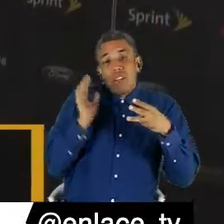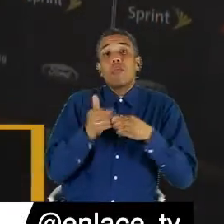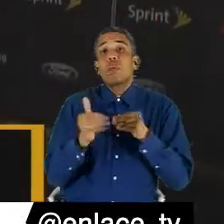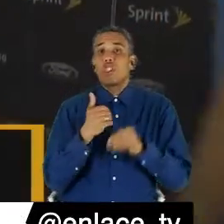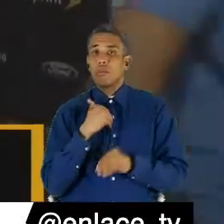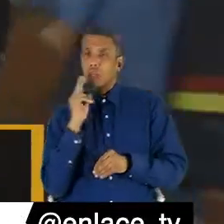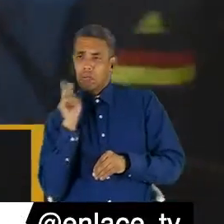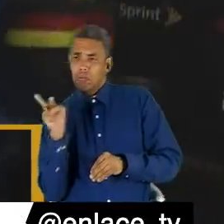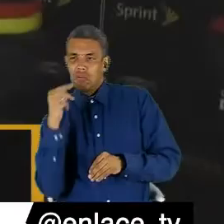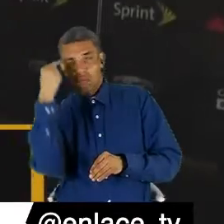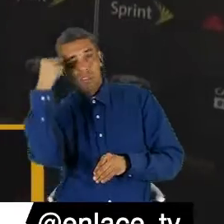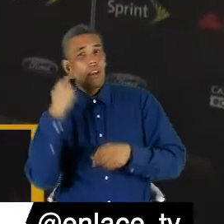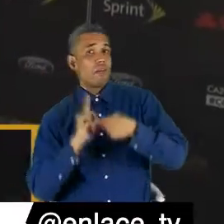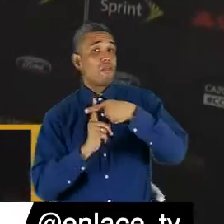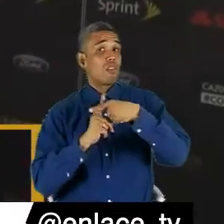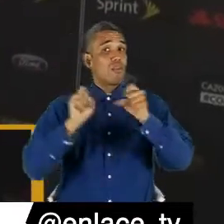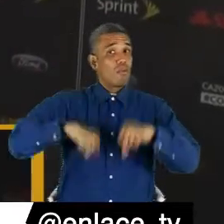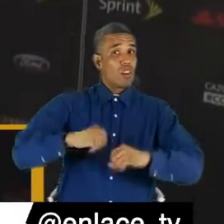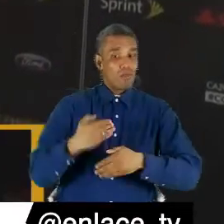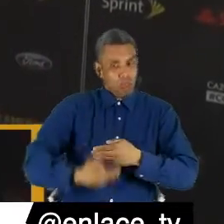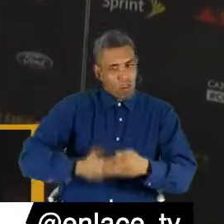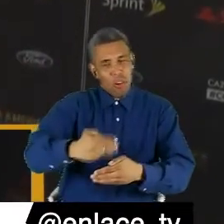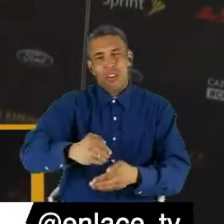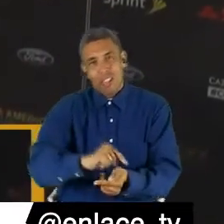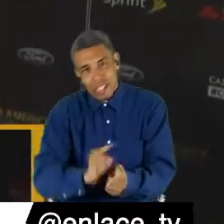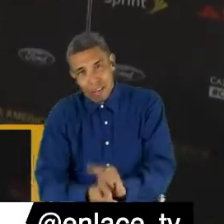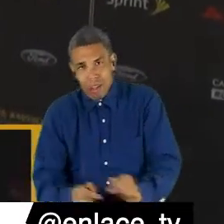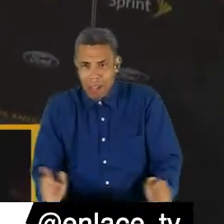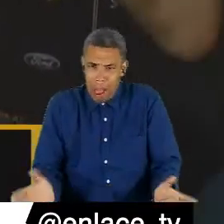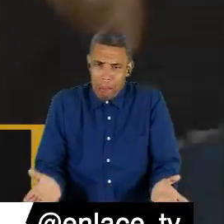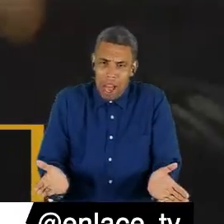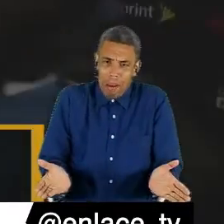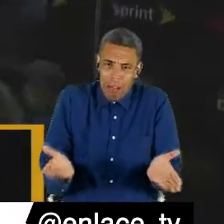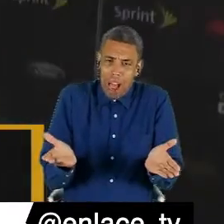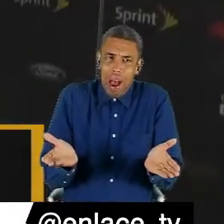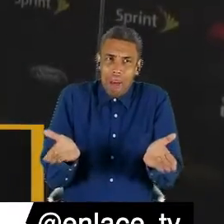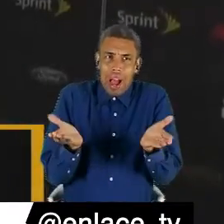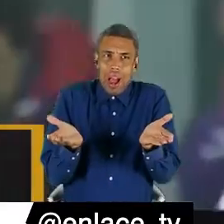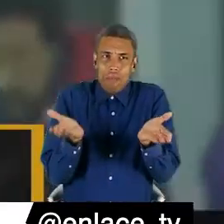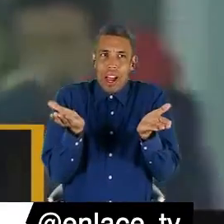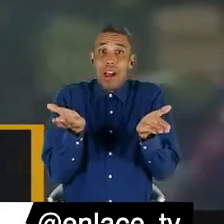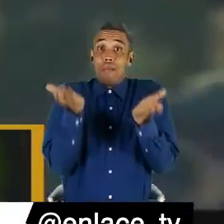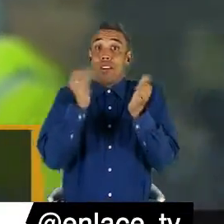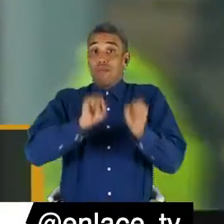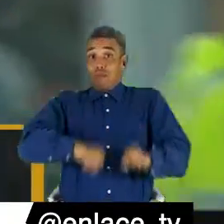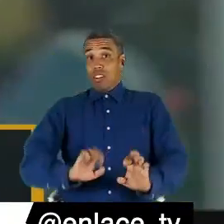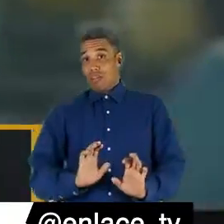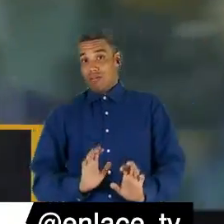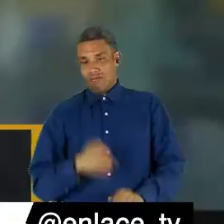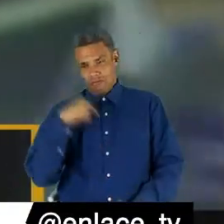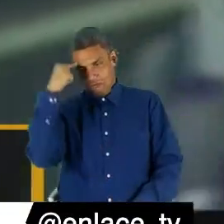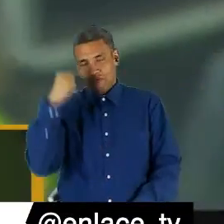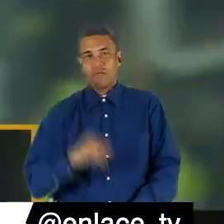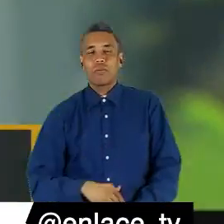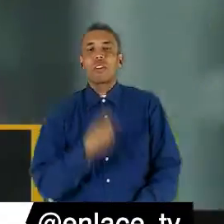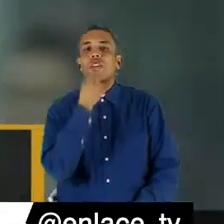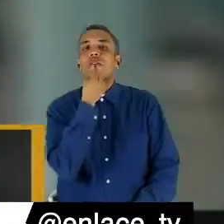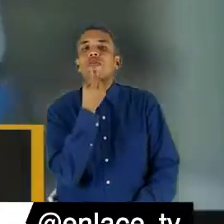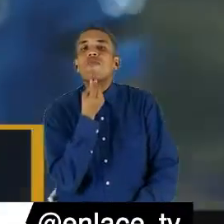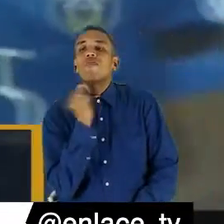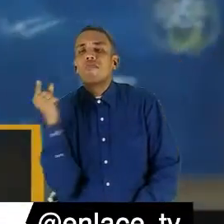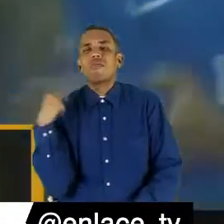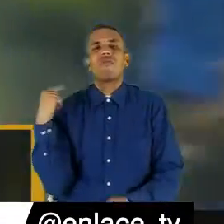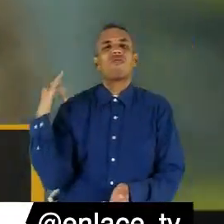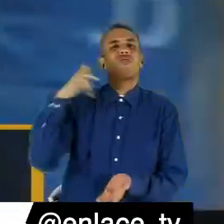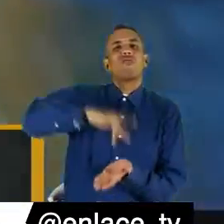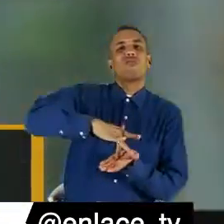generación. Y esperemos de que sigamos creciendo en todos los sentidos y en el torneo también. Falcao está de paso en los